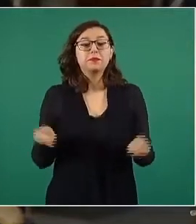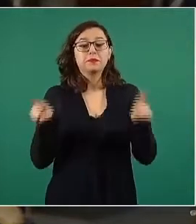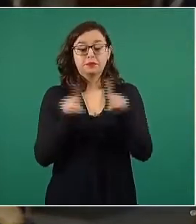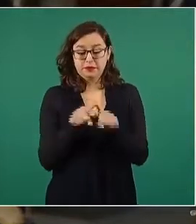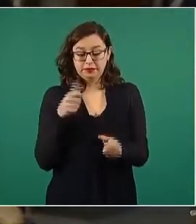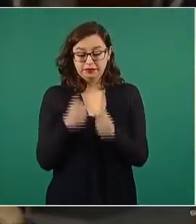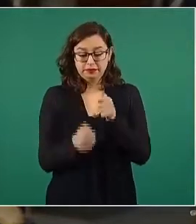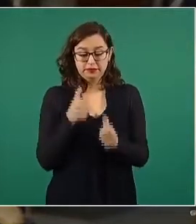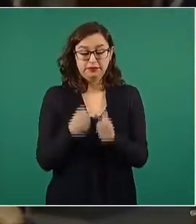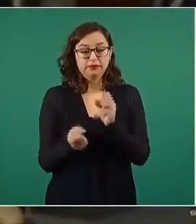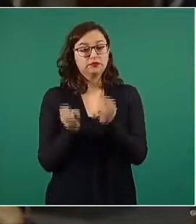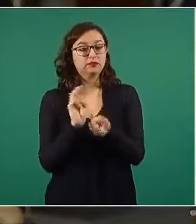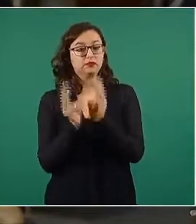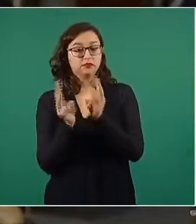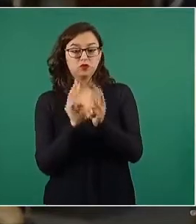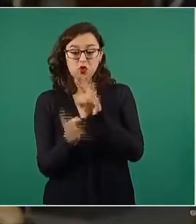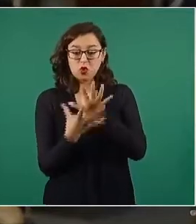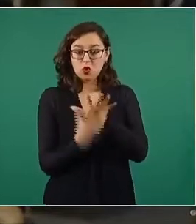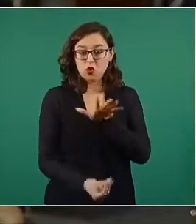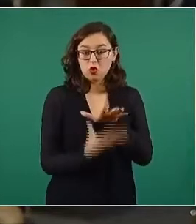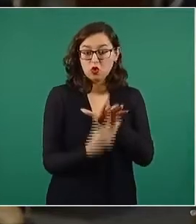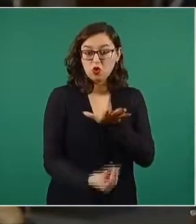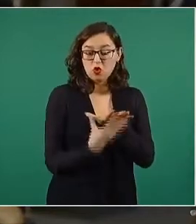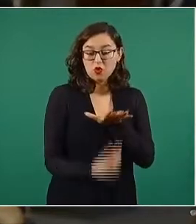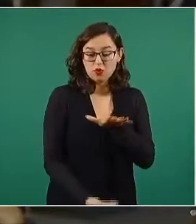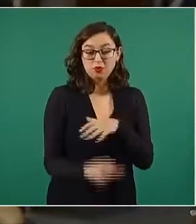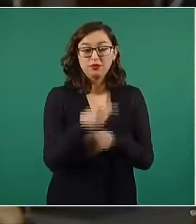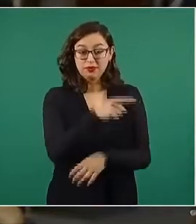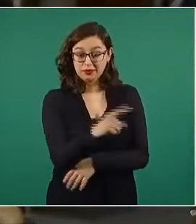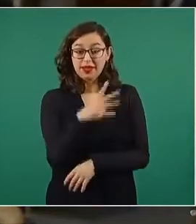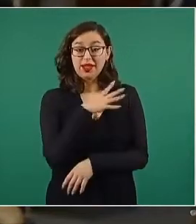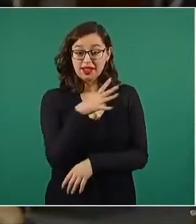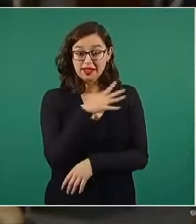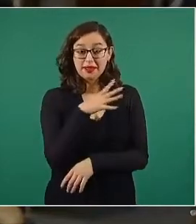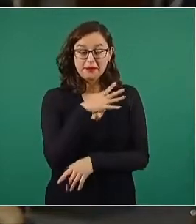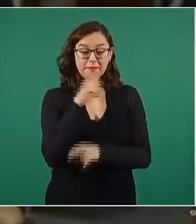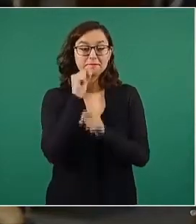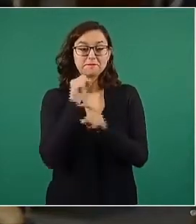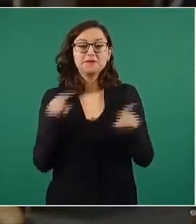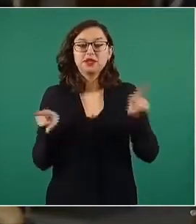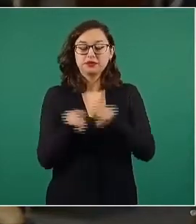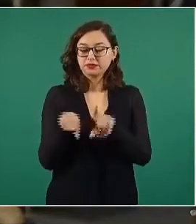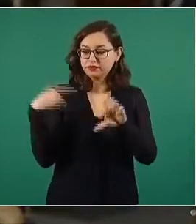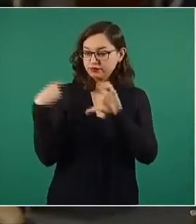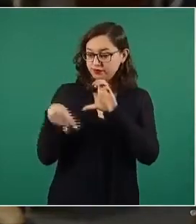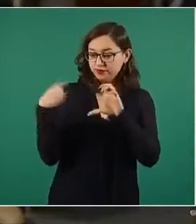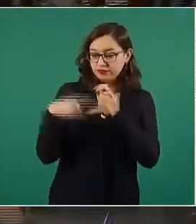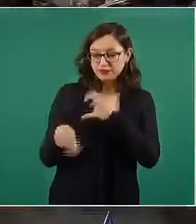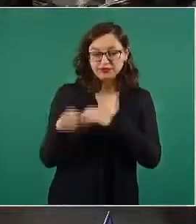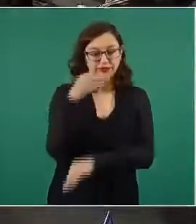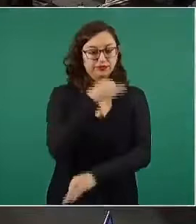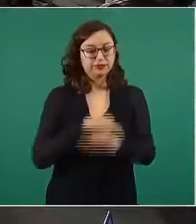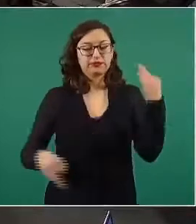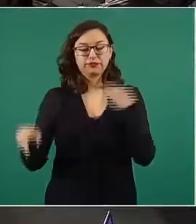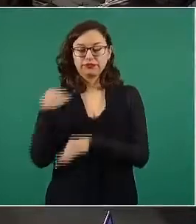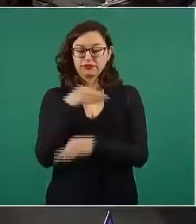y WhatsApp e incluso hay un seguimiento a todos los correos electrónicos que usted